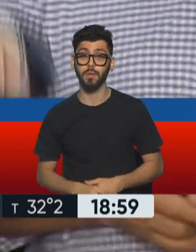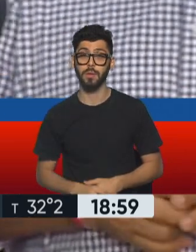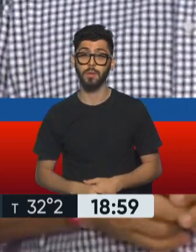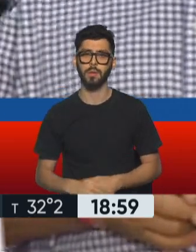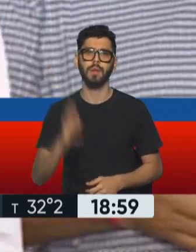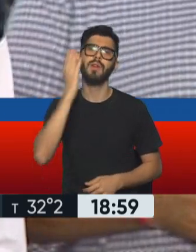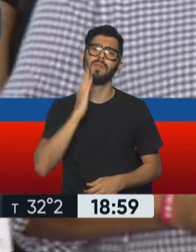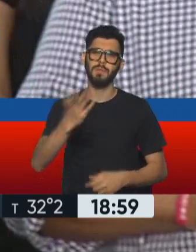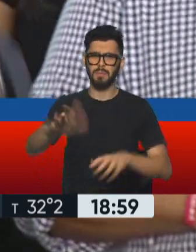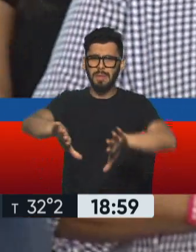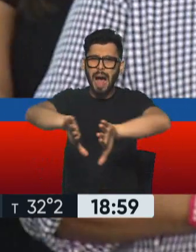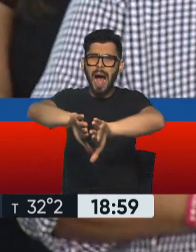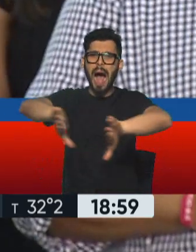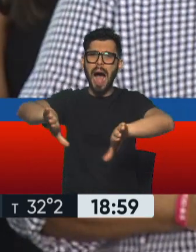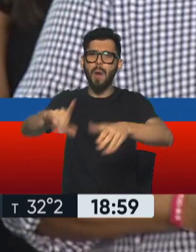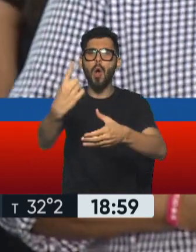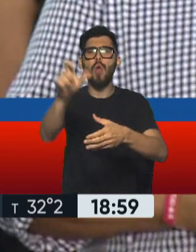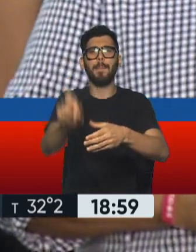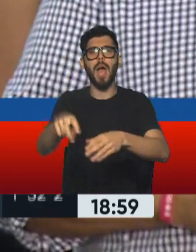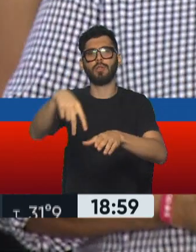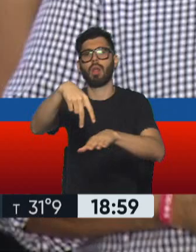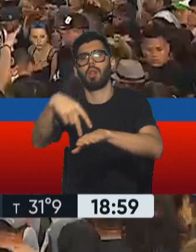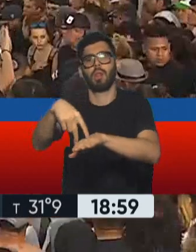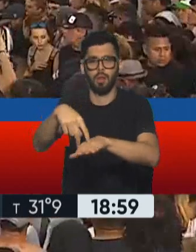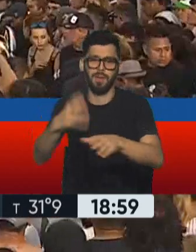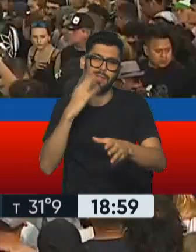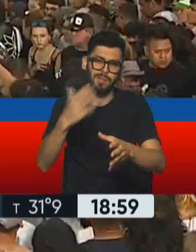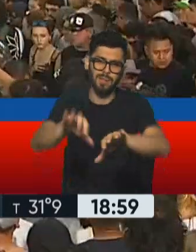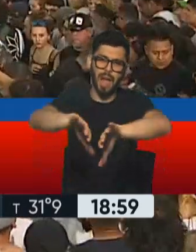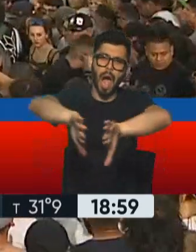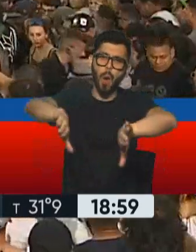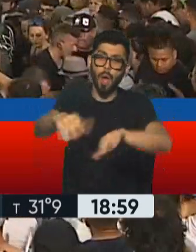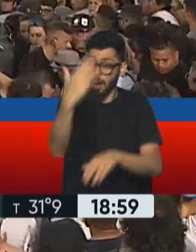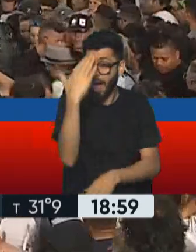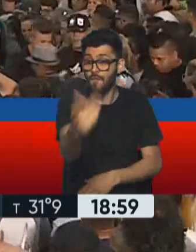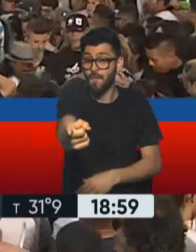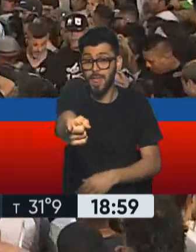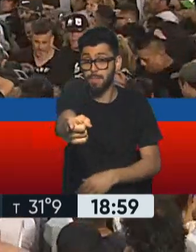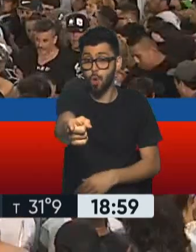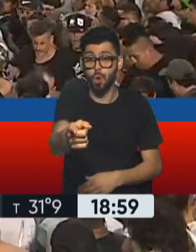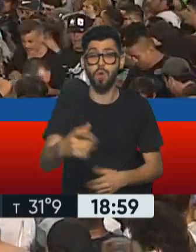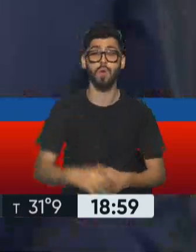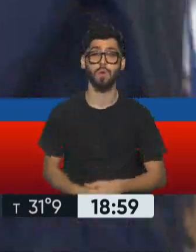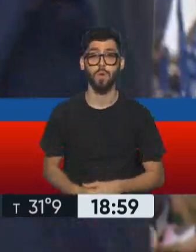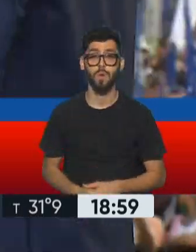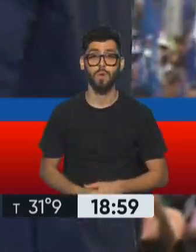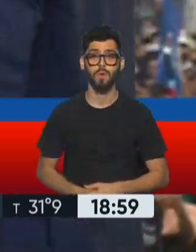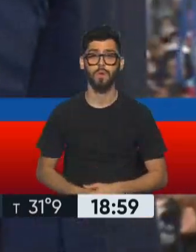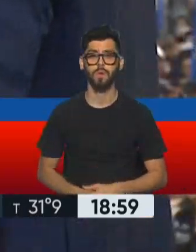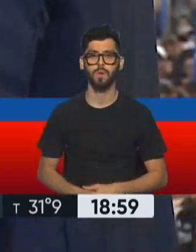Por favor, abran, así pueden sacar a una persona, por favor. Acá enfrente mío, abran.